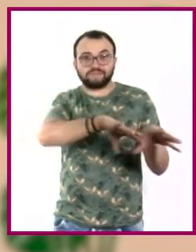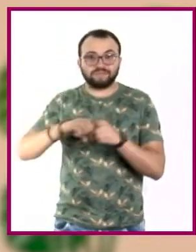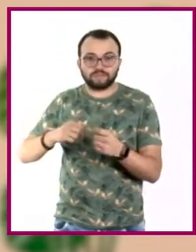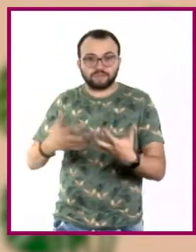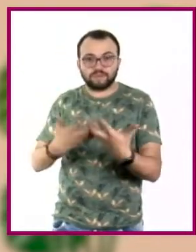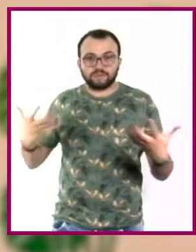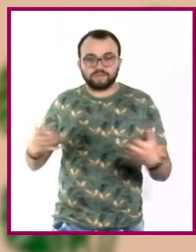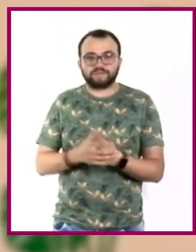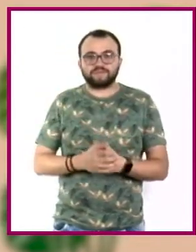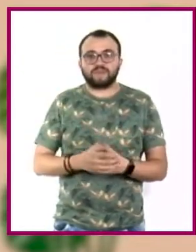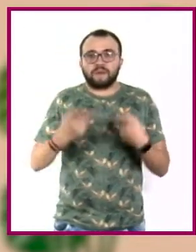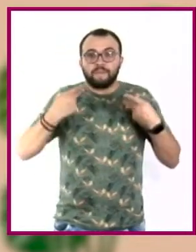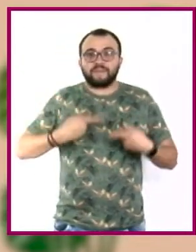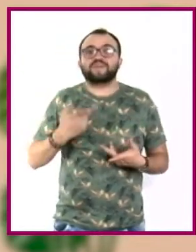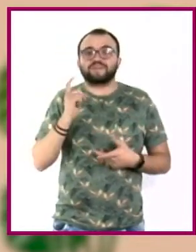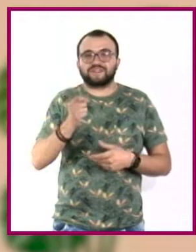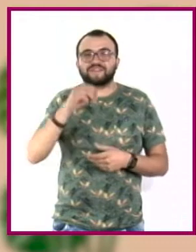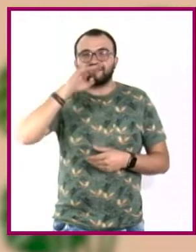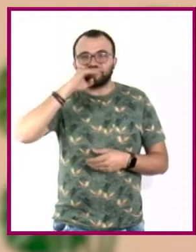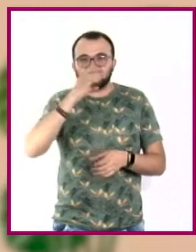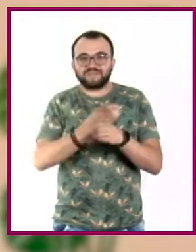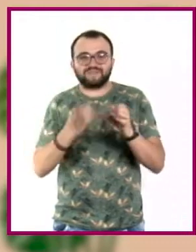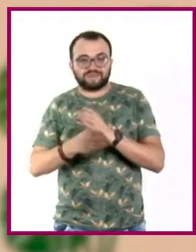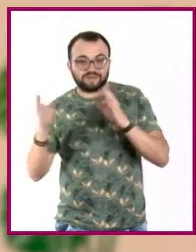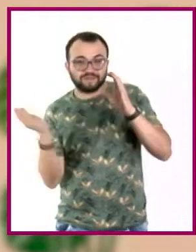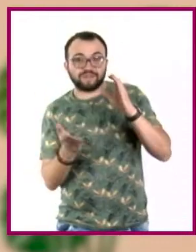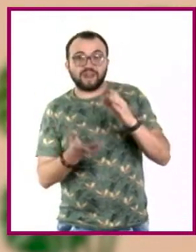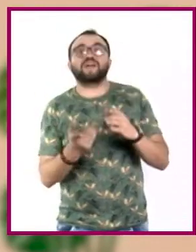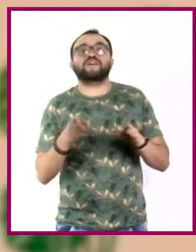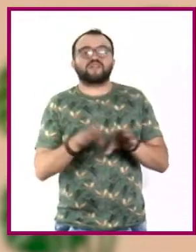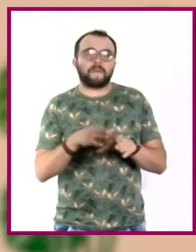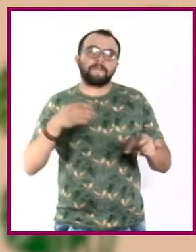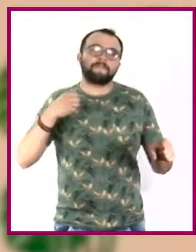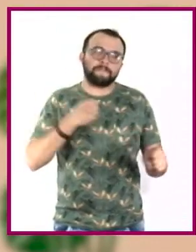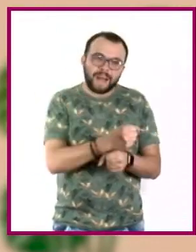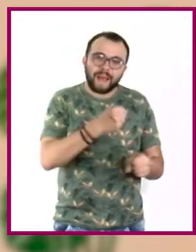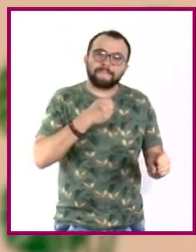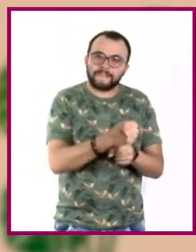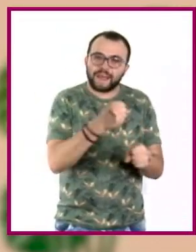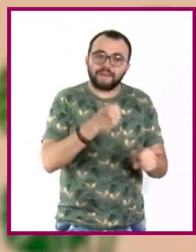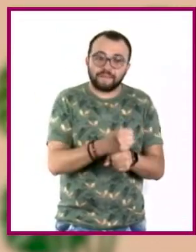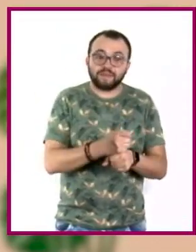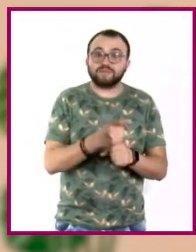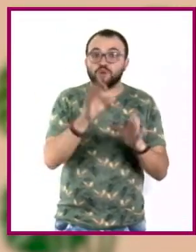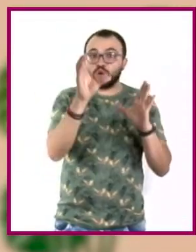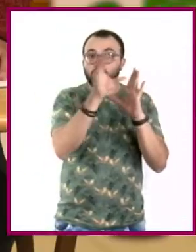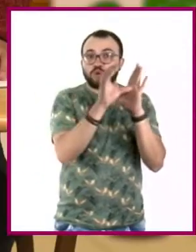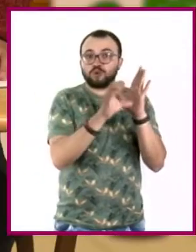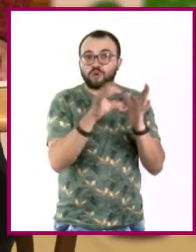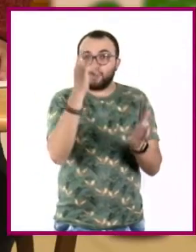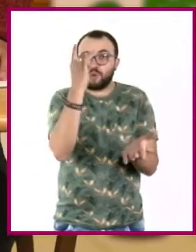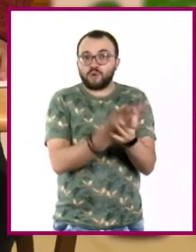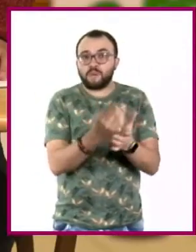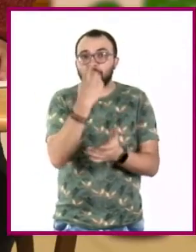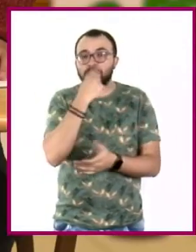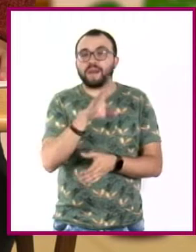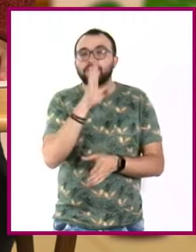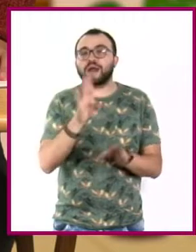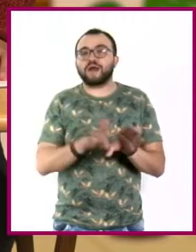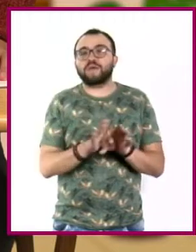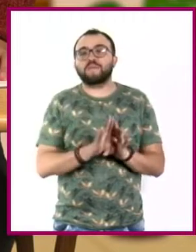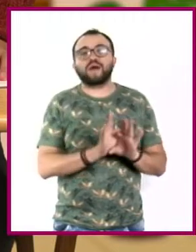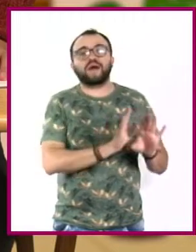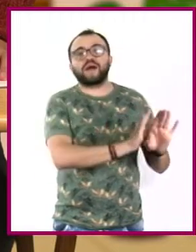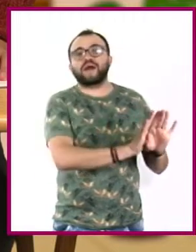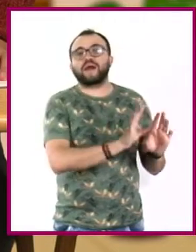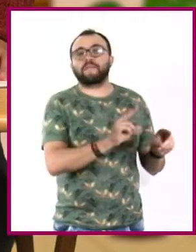campesinos los explotaban y en general la gente se dio cuenta que la Constitución solo estaba de adorno. La combinación de esos